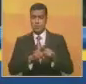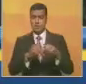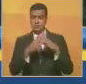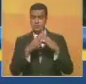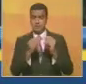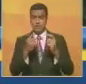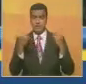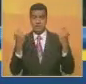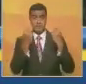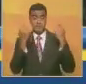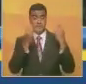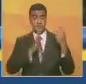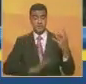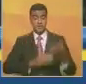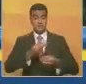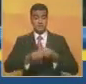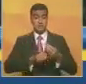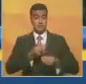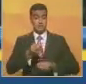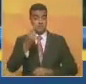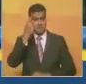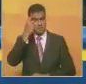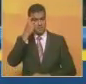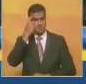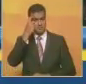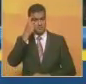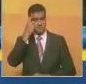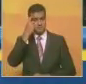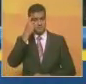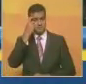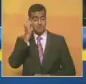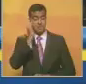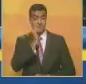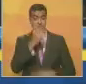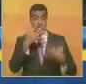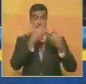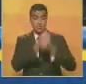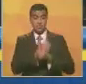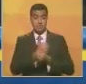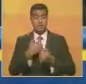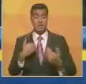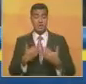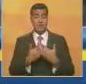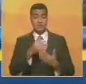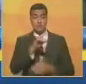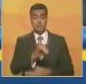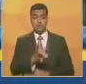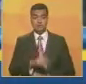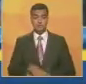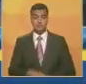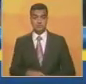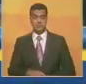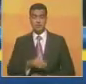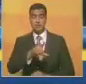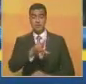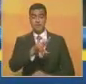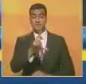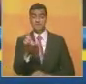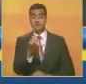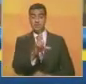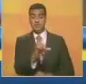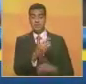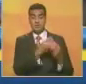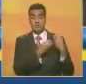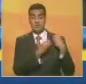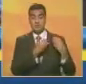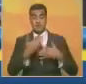las celebraciones que se estarán dando desde el día sábado en la noche hasta el día lunes. Leonardo Villalobos fue el encargado